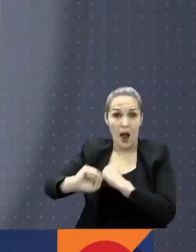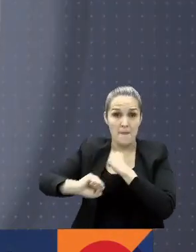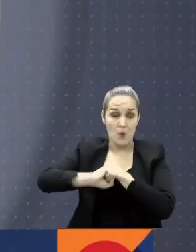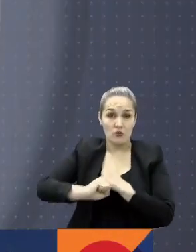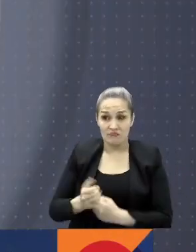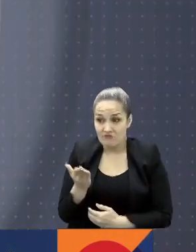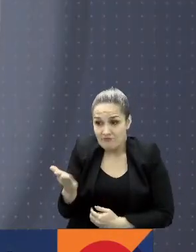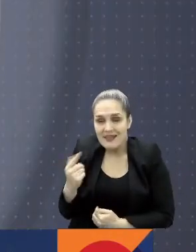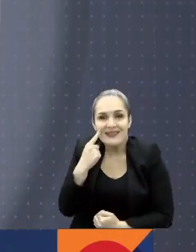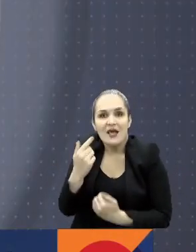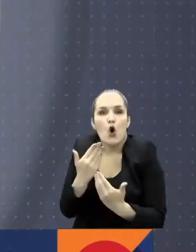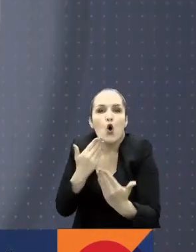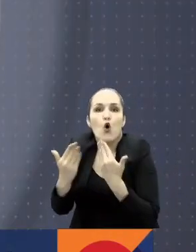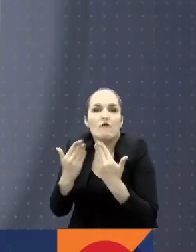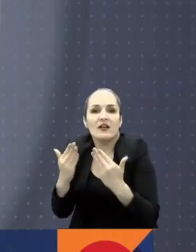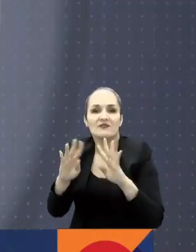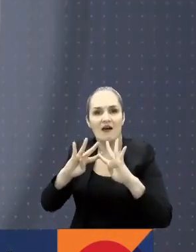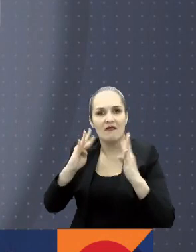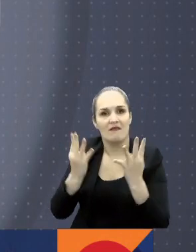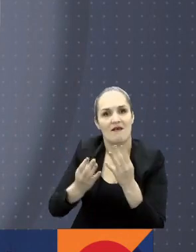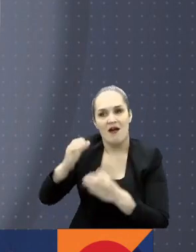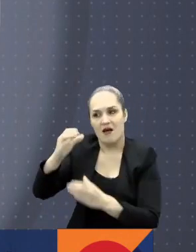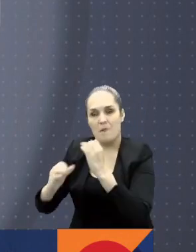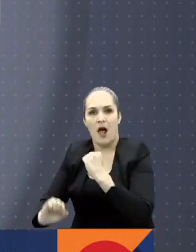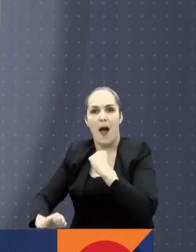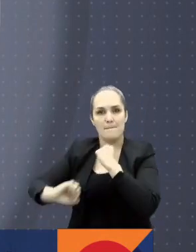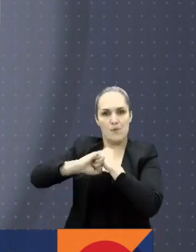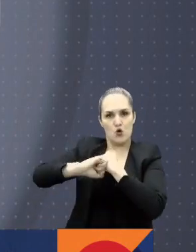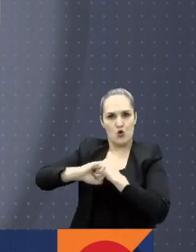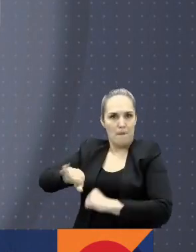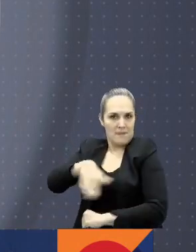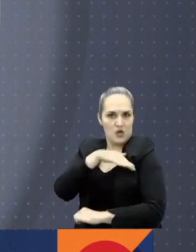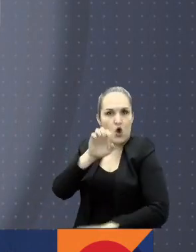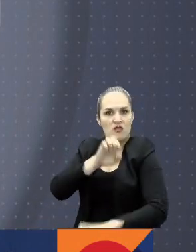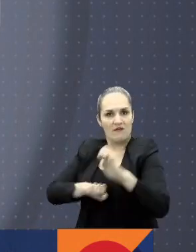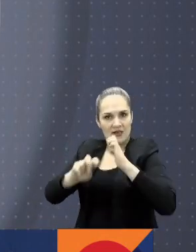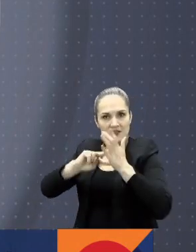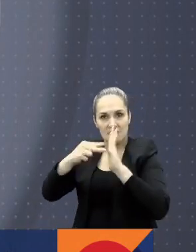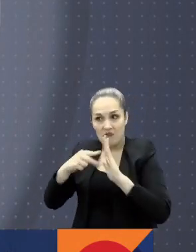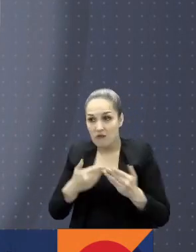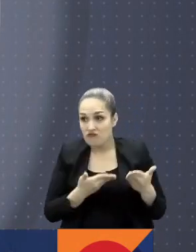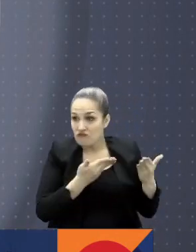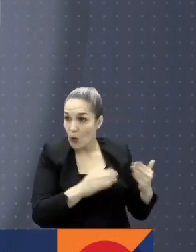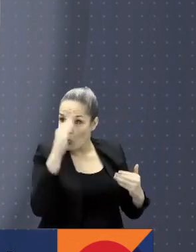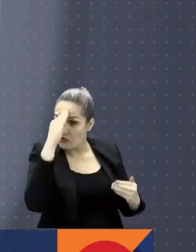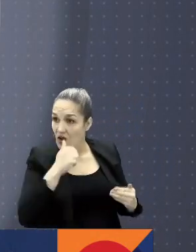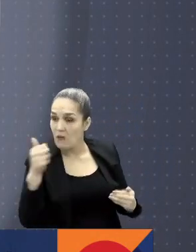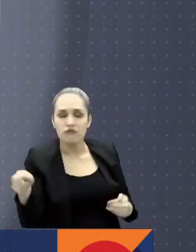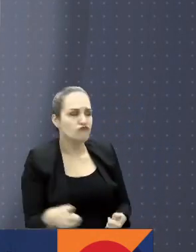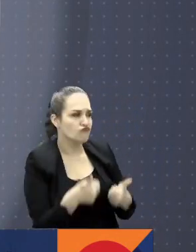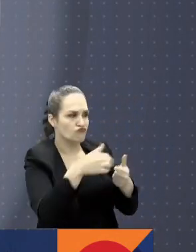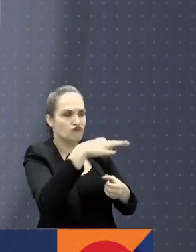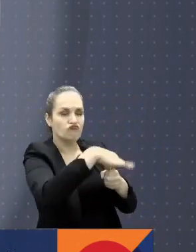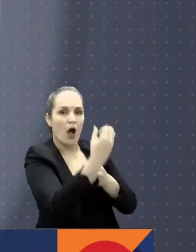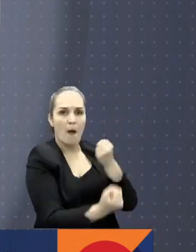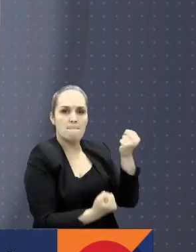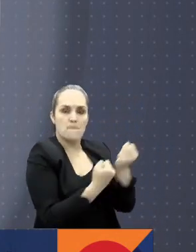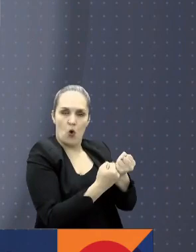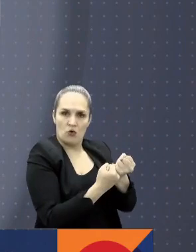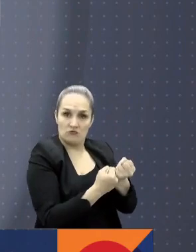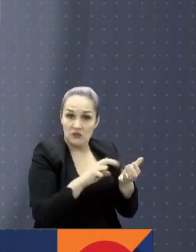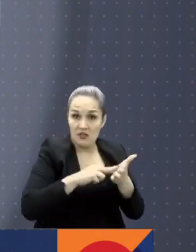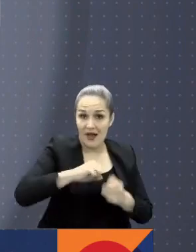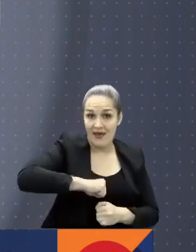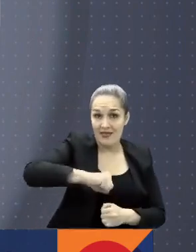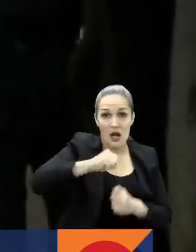ratifica la confianza del Congreso, que tenemos un Ministerio de Defensa, una fuerza pública que actúa con apego a la ley, con apego a los derechos humanos y que actúa también